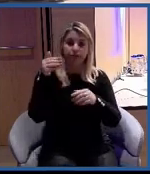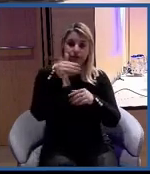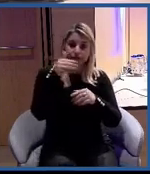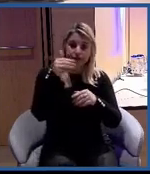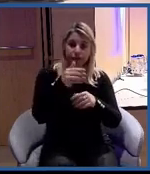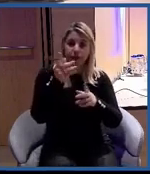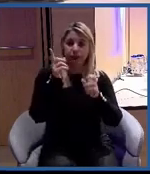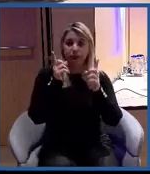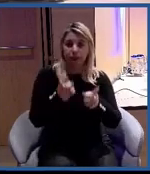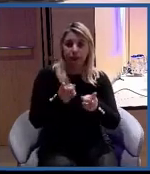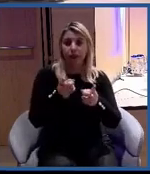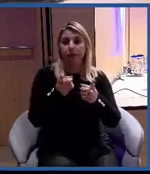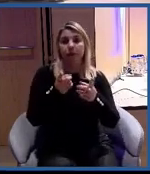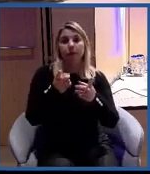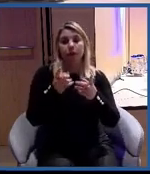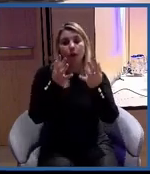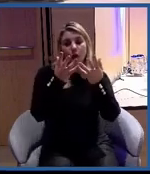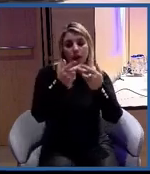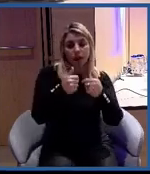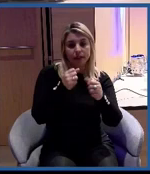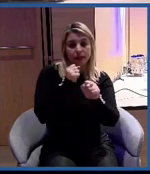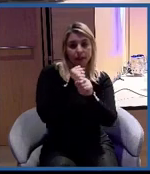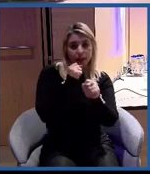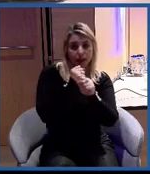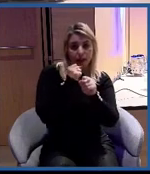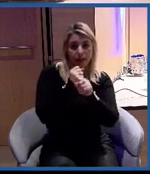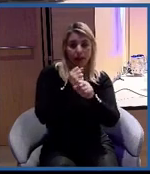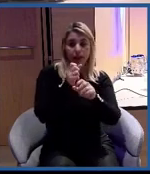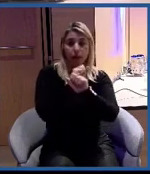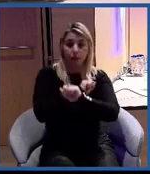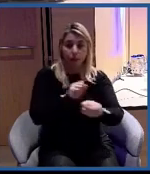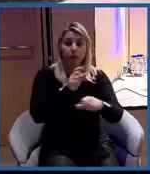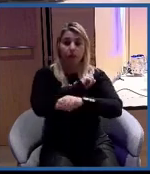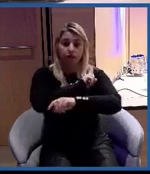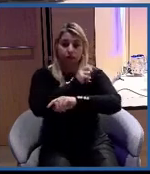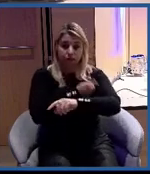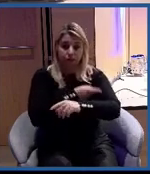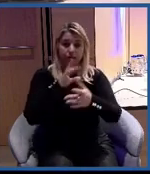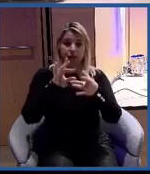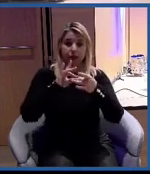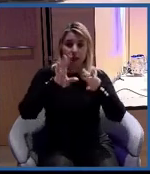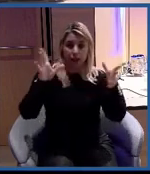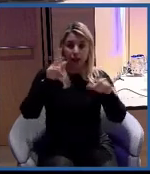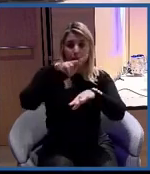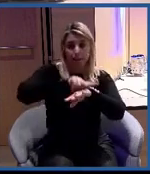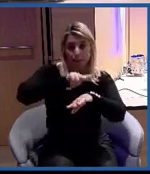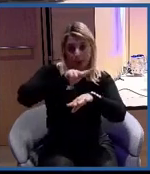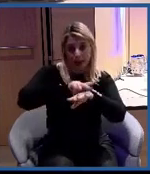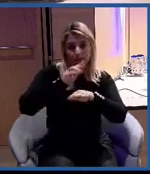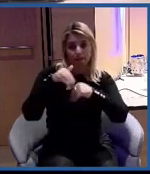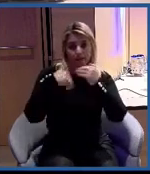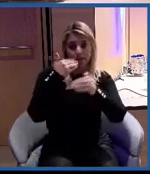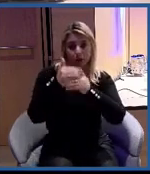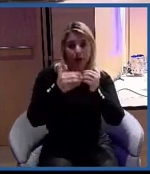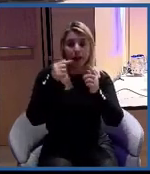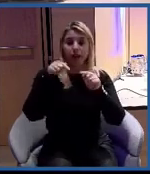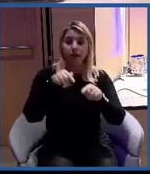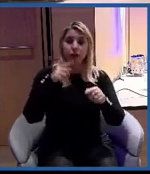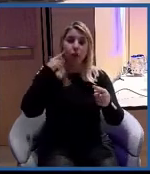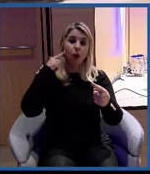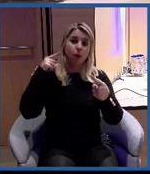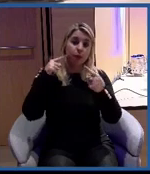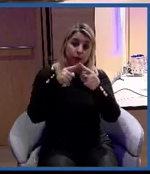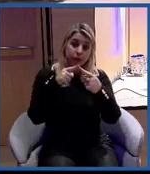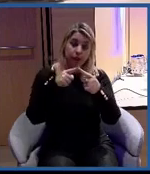civil integrantes organizaciones que trabajan por el fortalecimiento de la democracia en Paraguay eh Y creemos que es una iniciativa y una